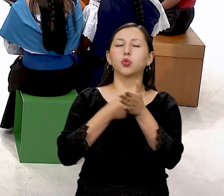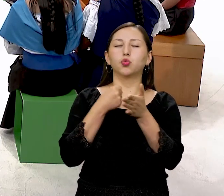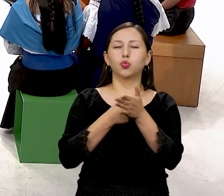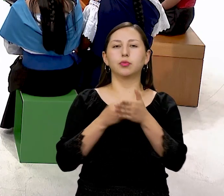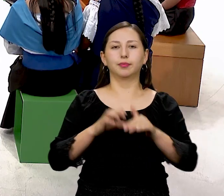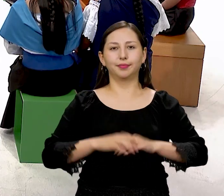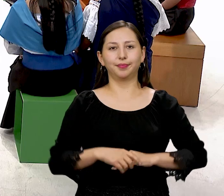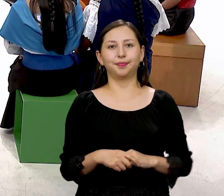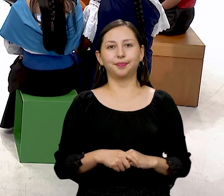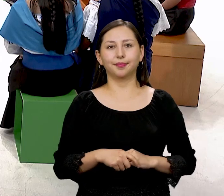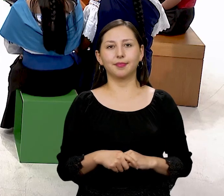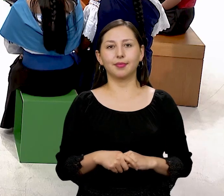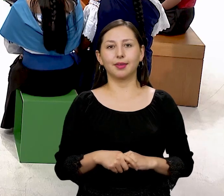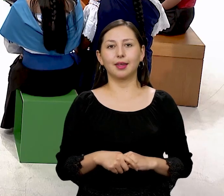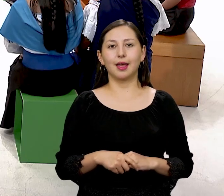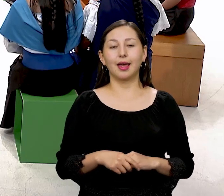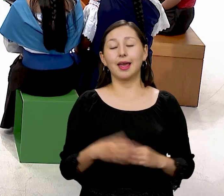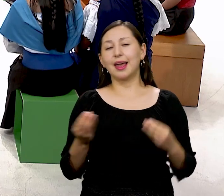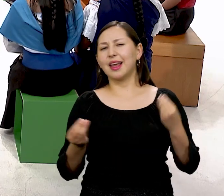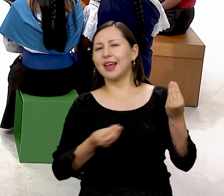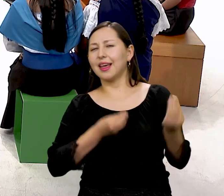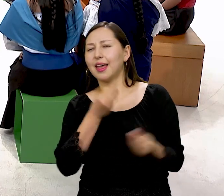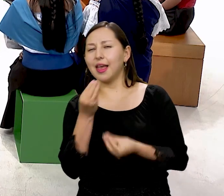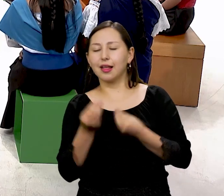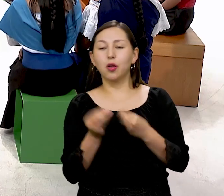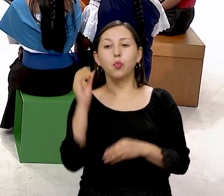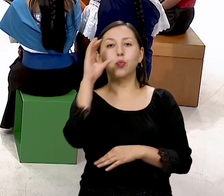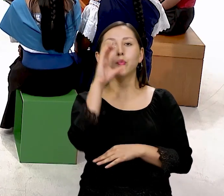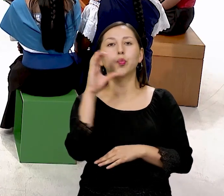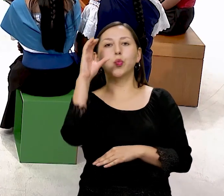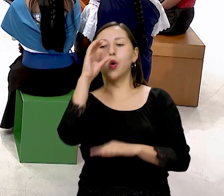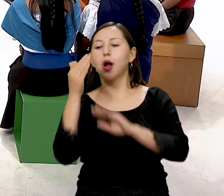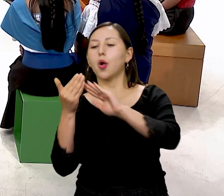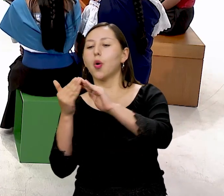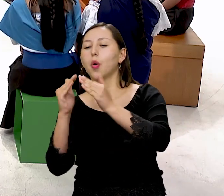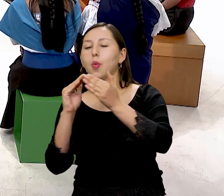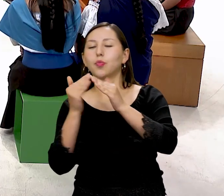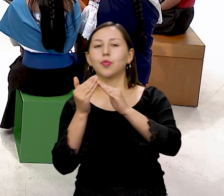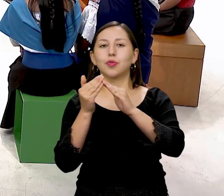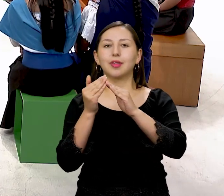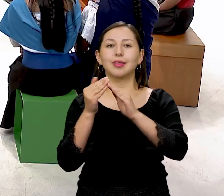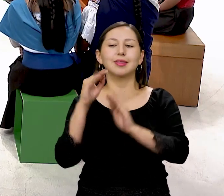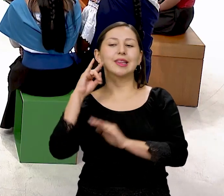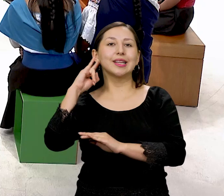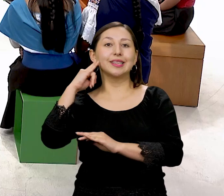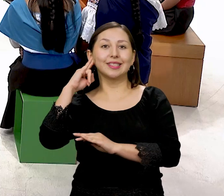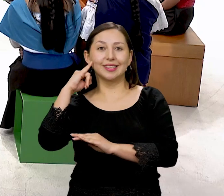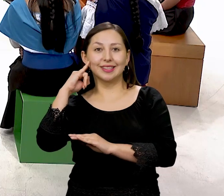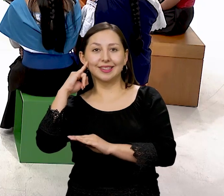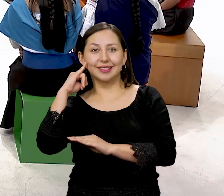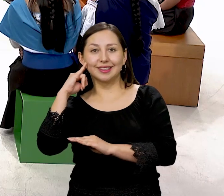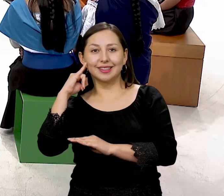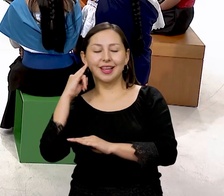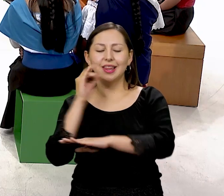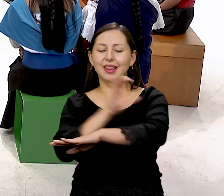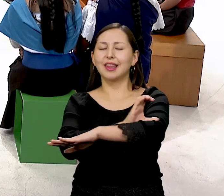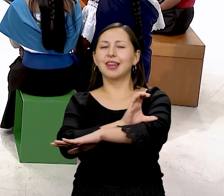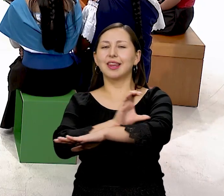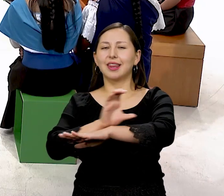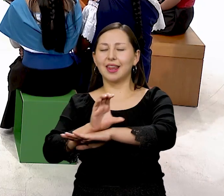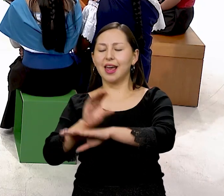a las comunidades rurales y empoderábamos a que más niñas sigan carreras de ciencia, tecnología, ingeniería y